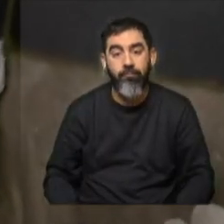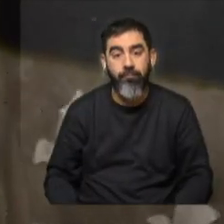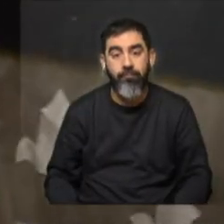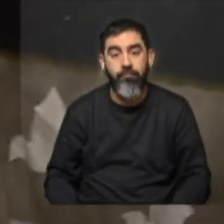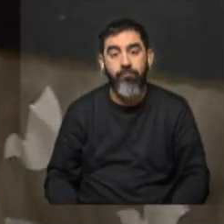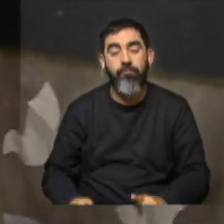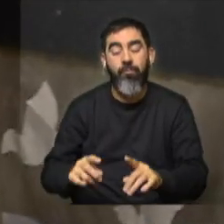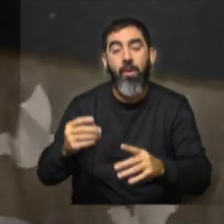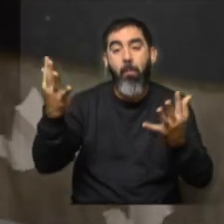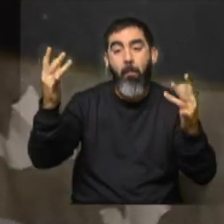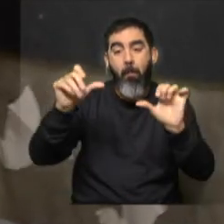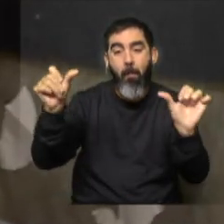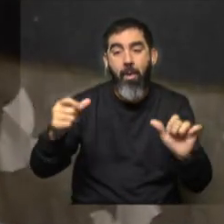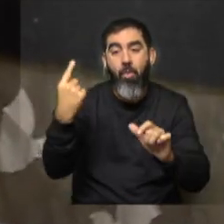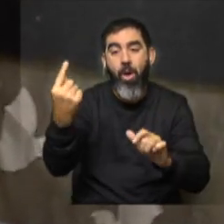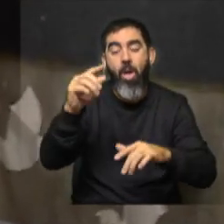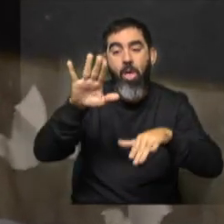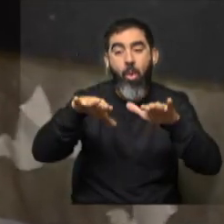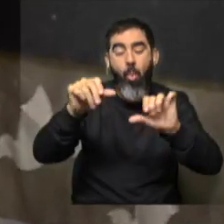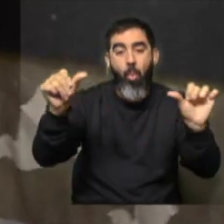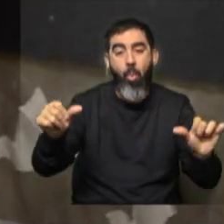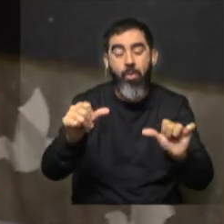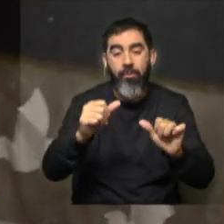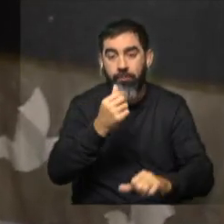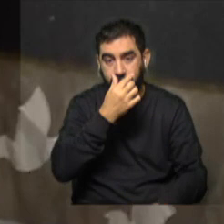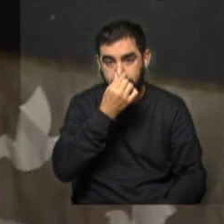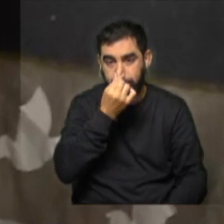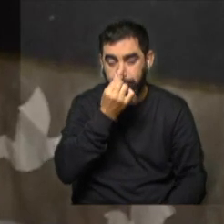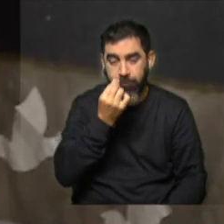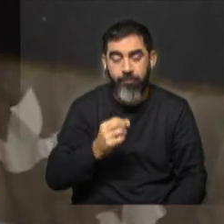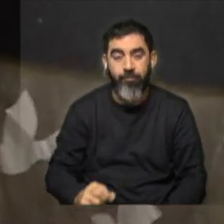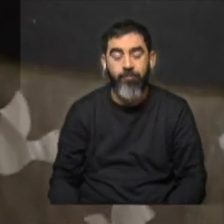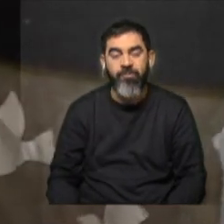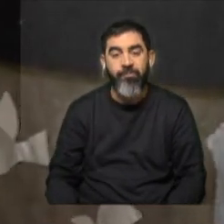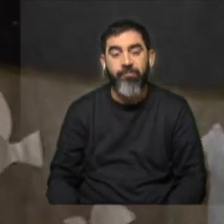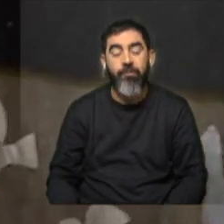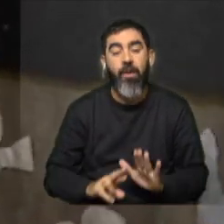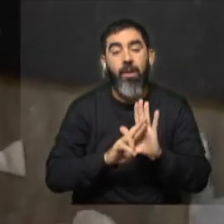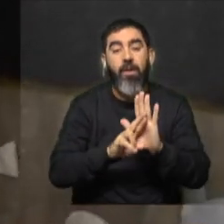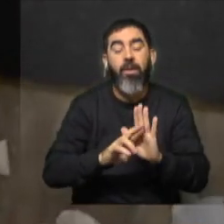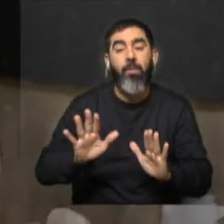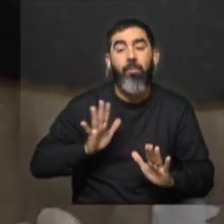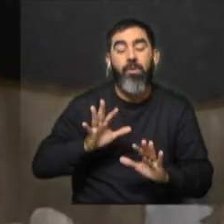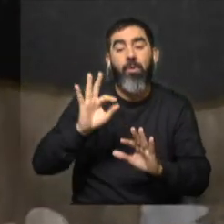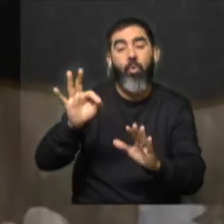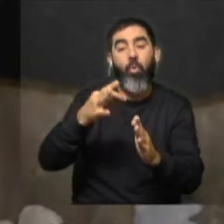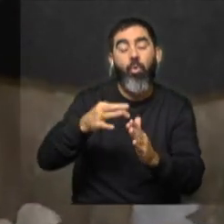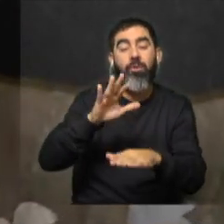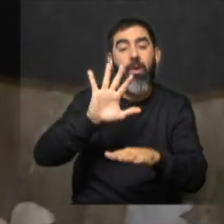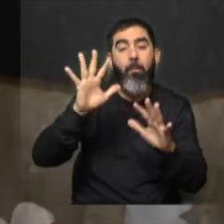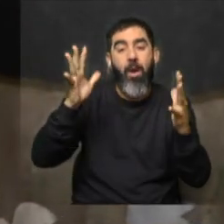está hecho a mano, cada una de esas aves que simbolizan a las mujeres están cosidas a mano.